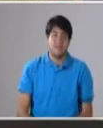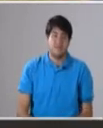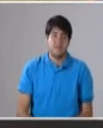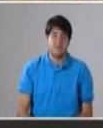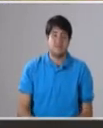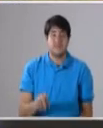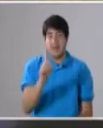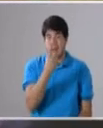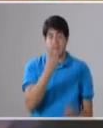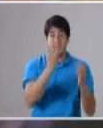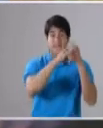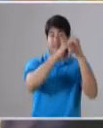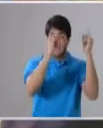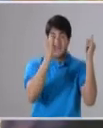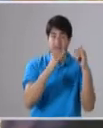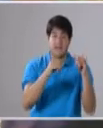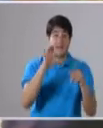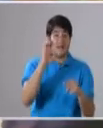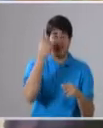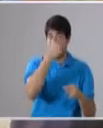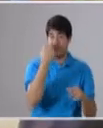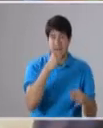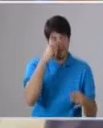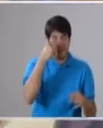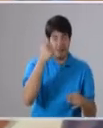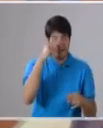La primera estatua es la estatua de Nabucodonosor.